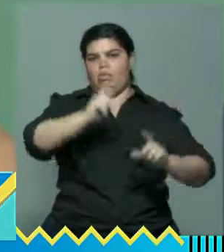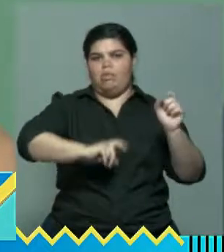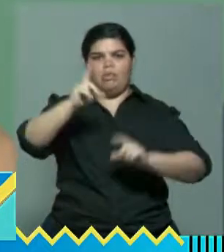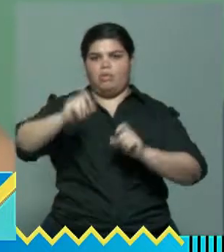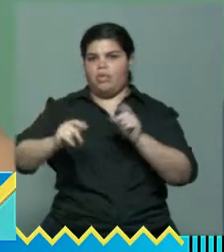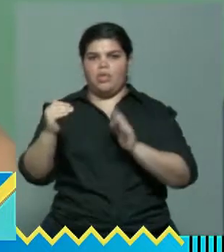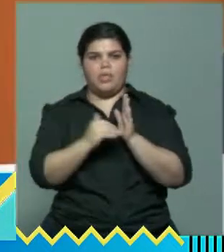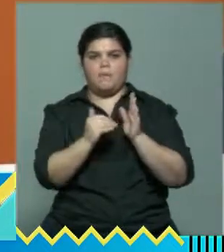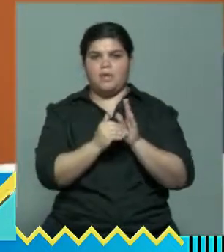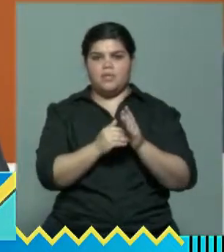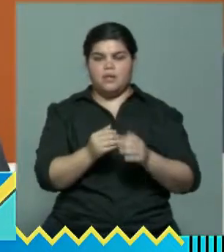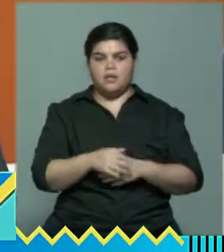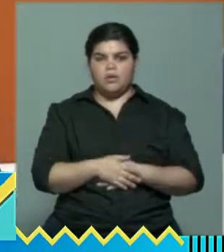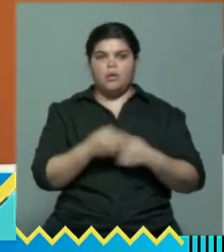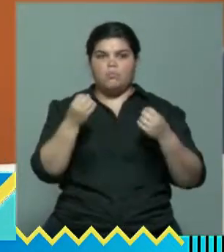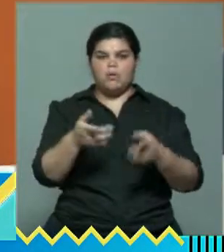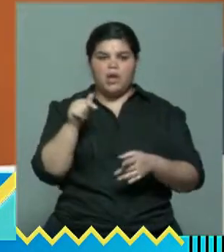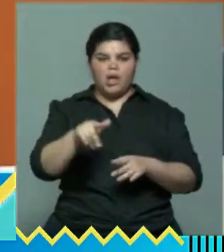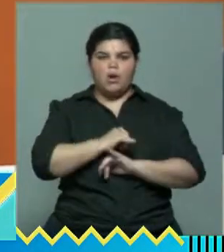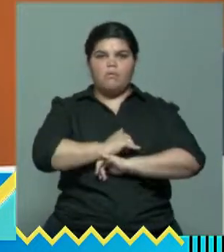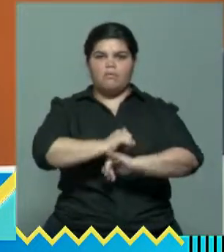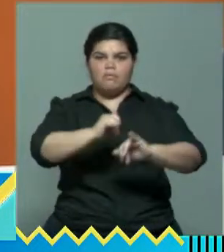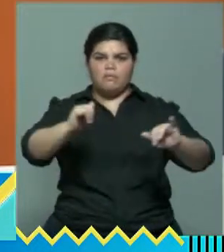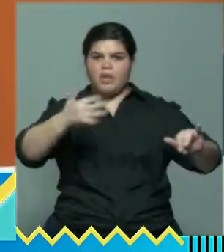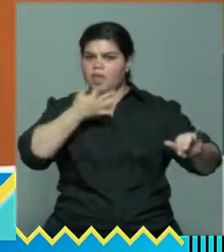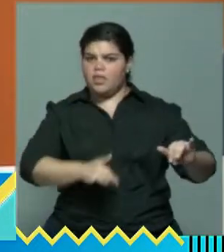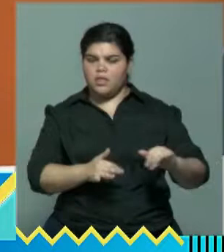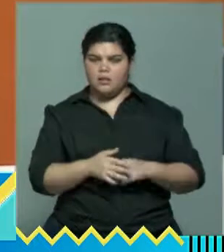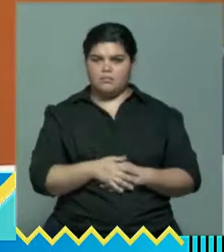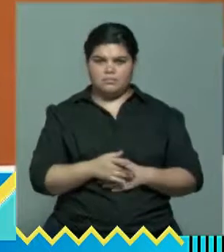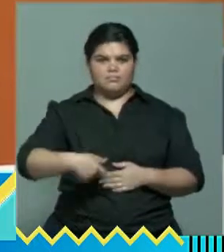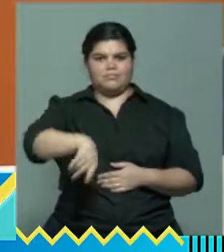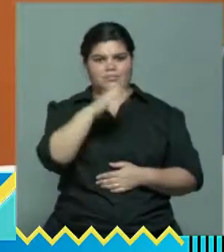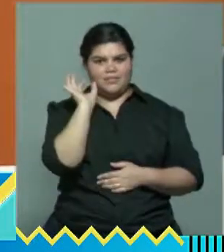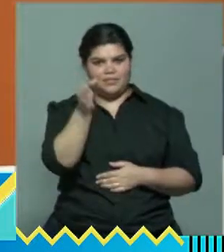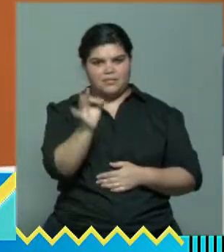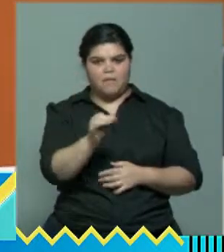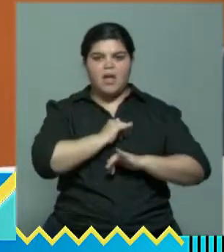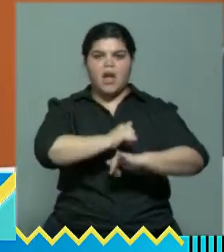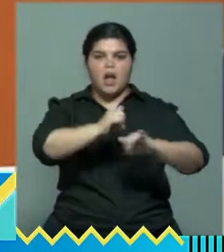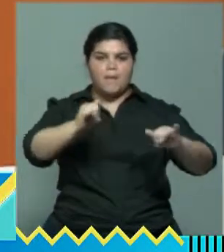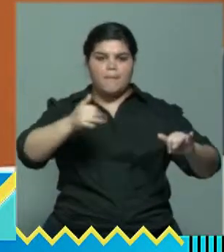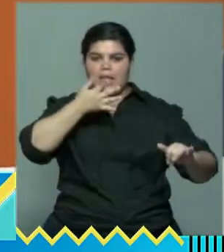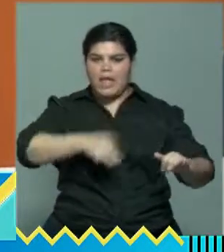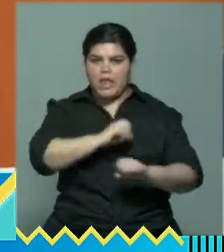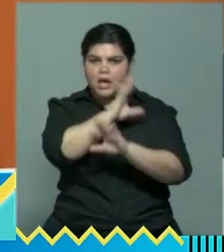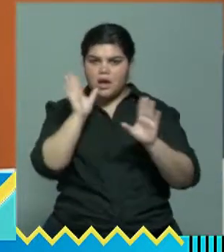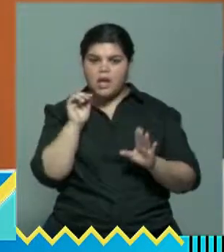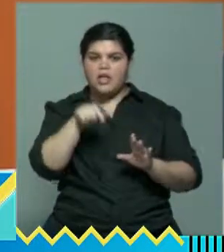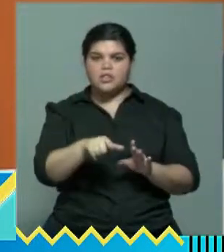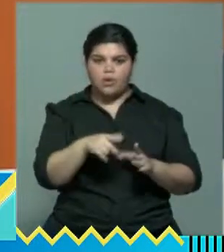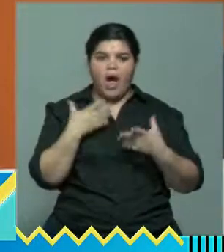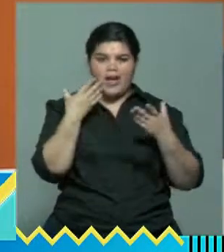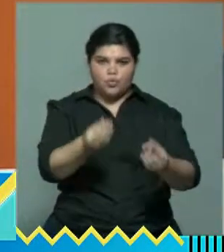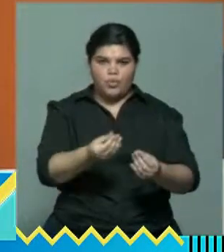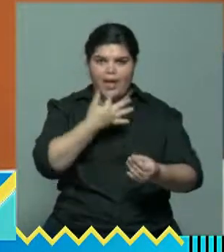decían que había bajado? Porque hicieron una campaña de concientización. Bueno, ustedes saben que una campaña de concientización sirve para concientizar, pero